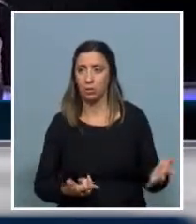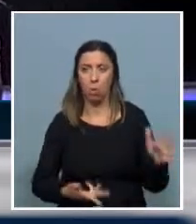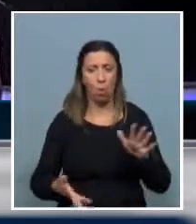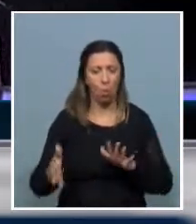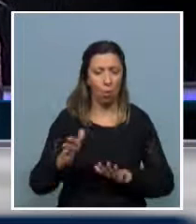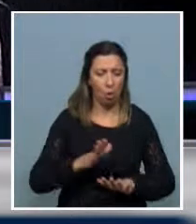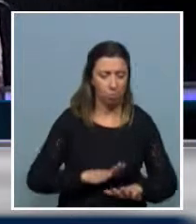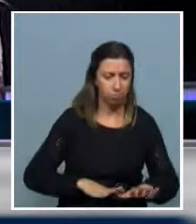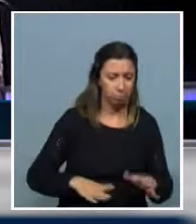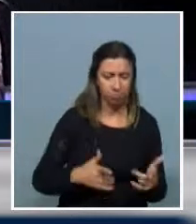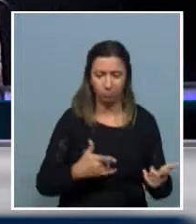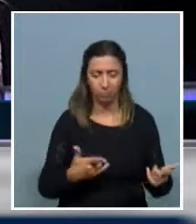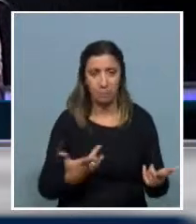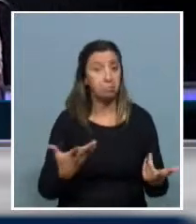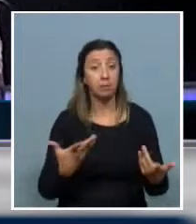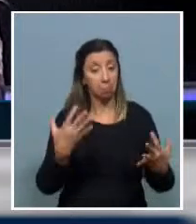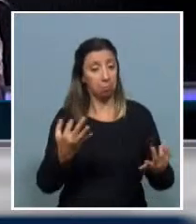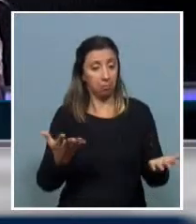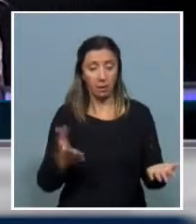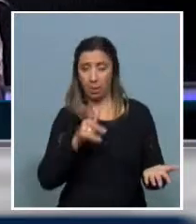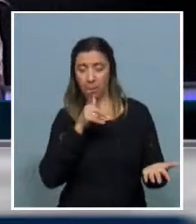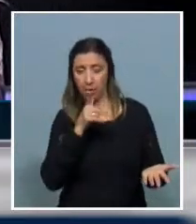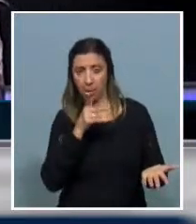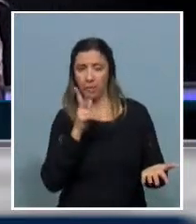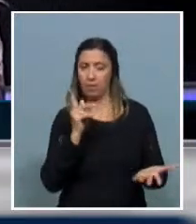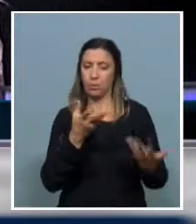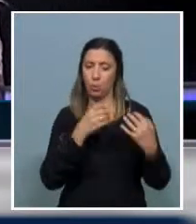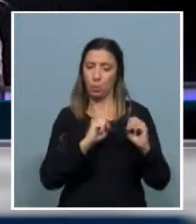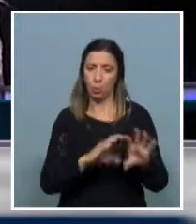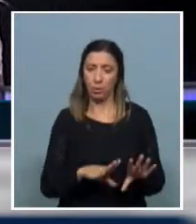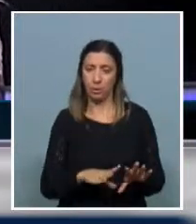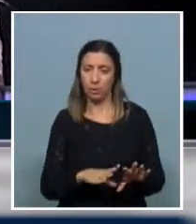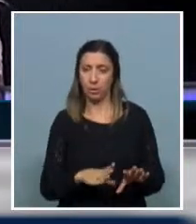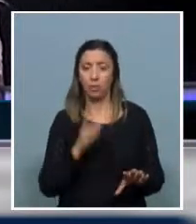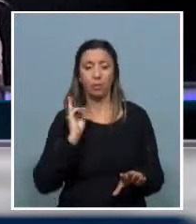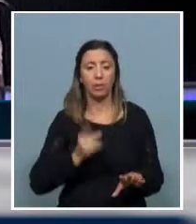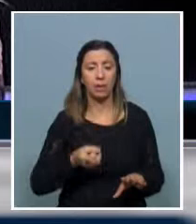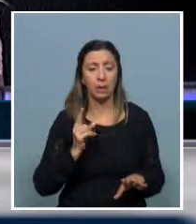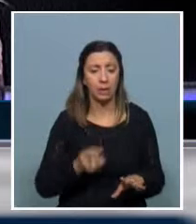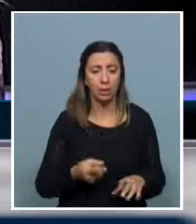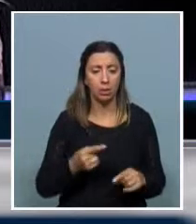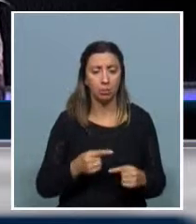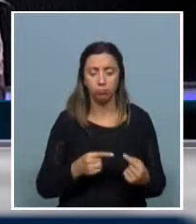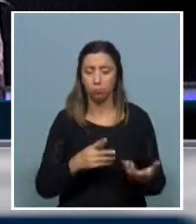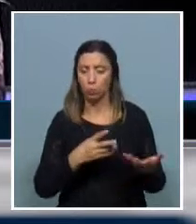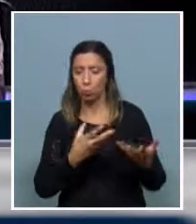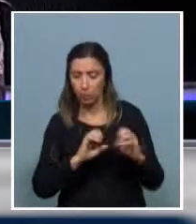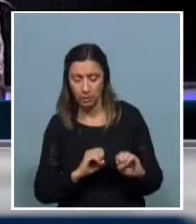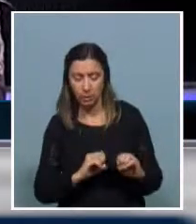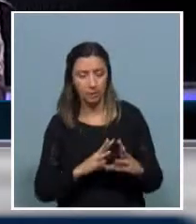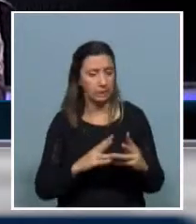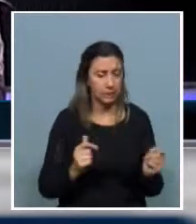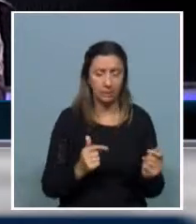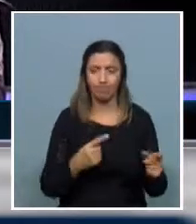perfectamente ordenado. Fue difícil. Al comienzo uno tomaba una decisión y había marcha y contramarcha en los primeros